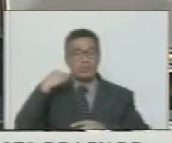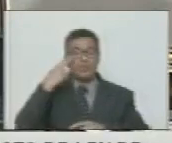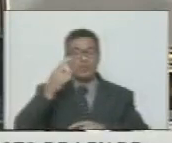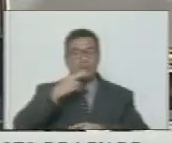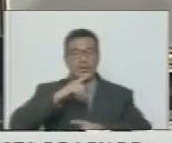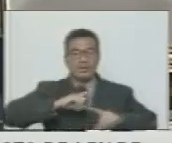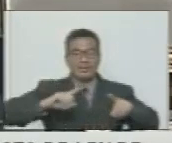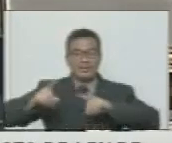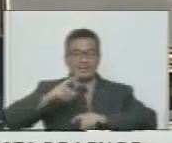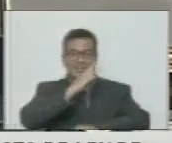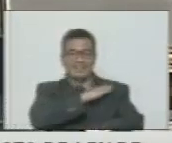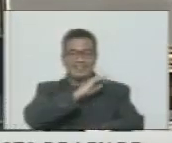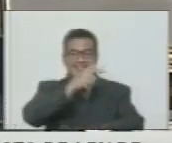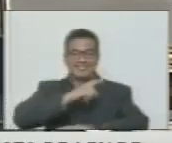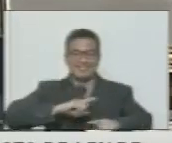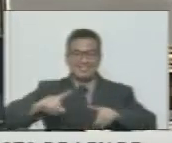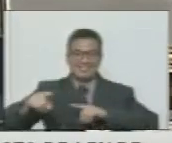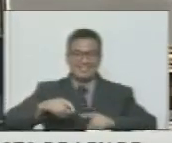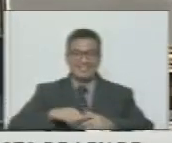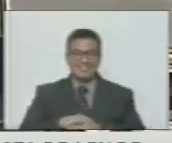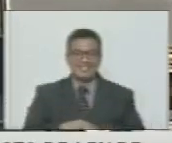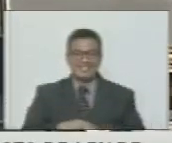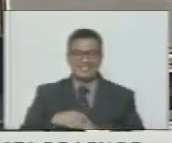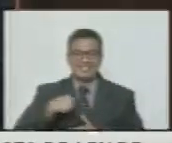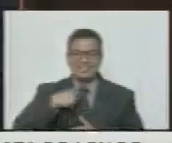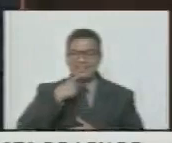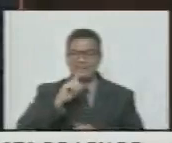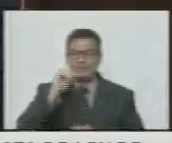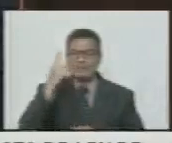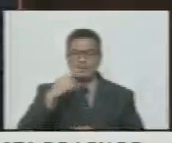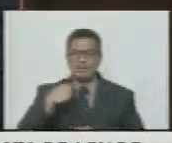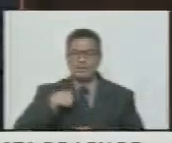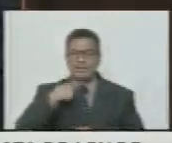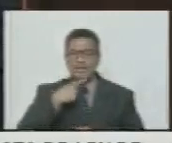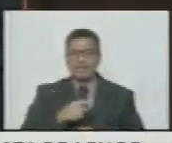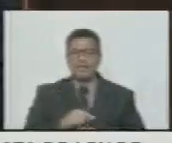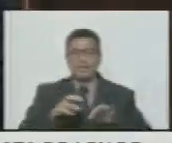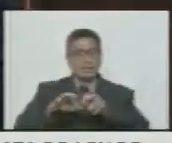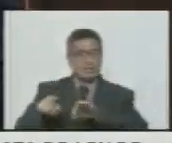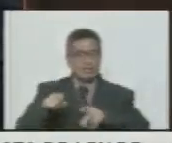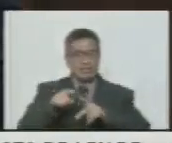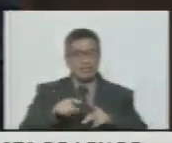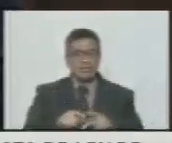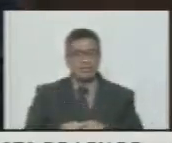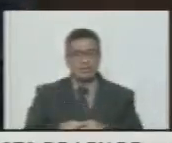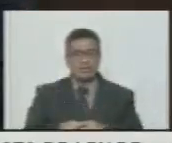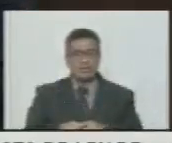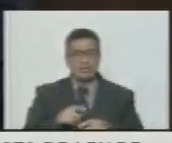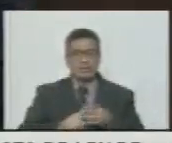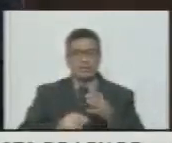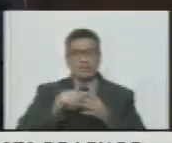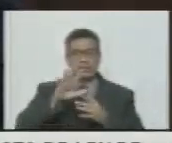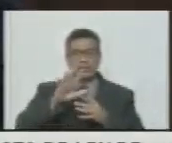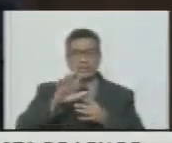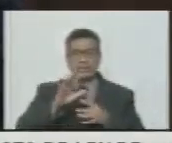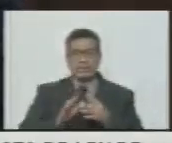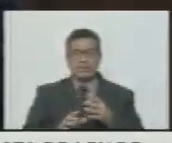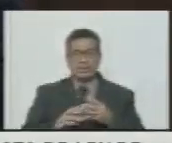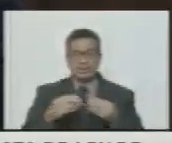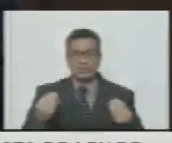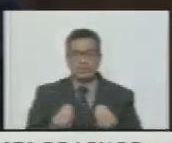Los negros están mandando, presidente. Mire, pues primero, yo creo que no, redactar así entre cinco a la